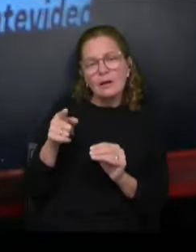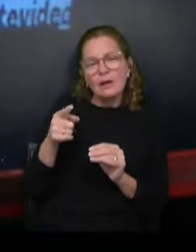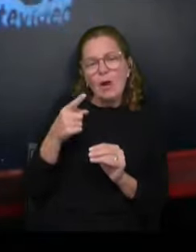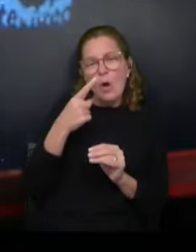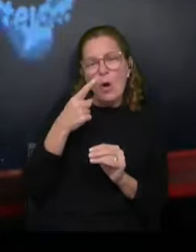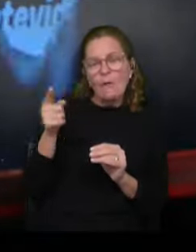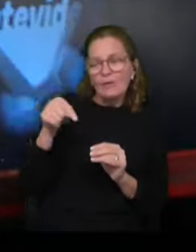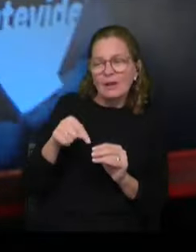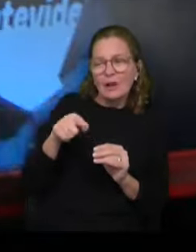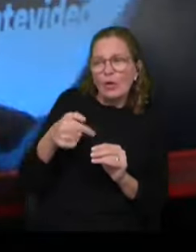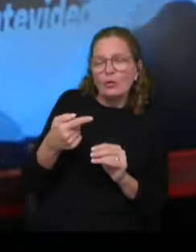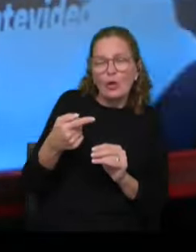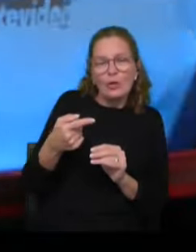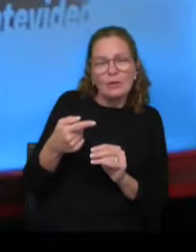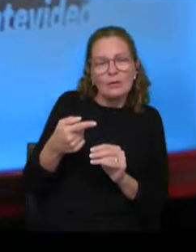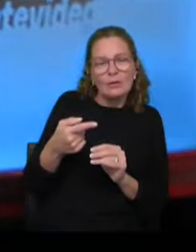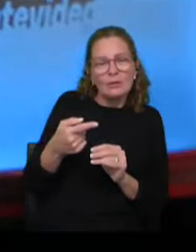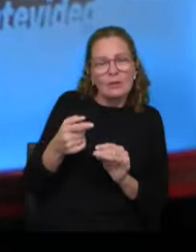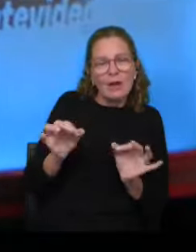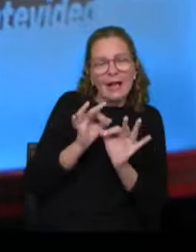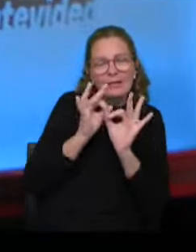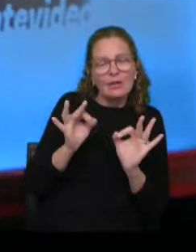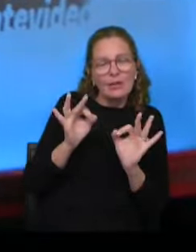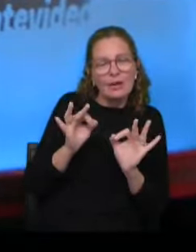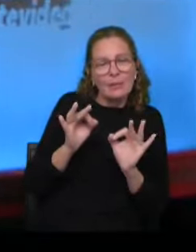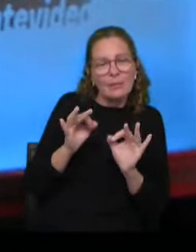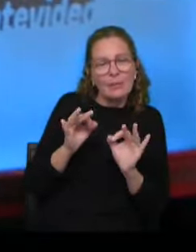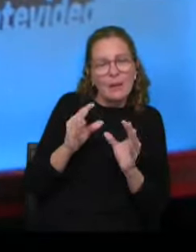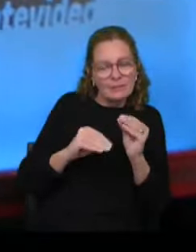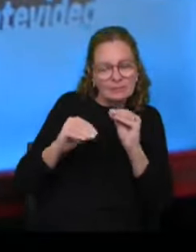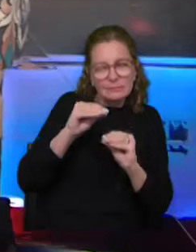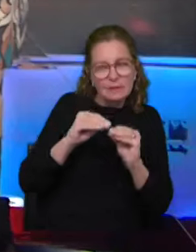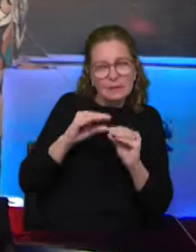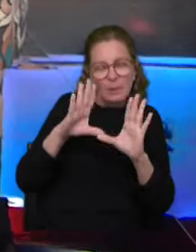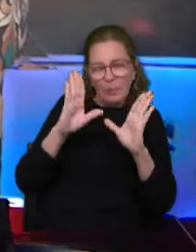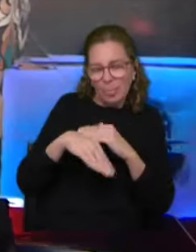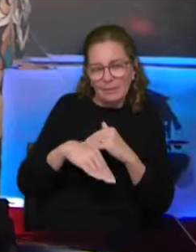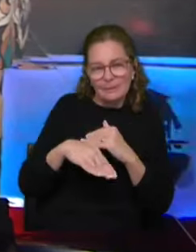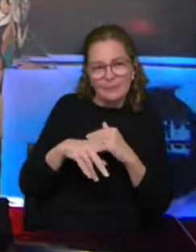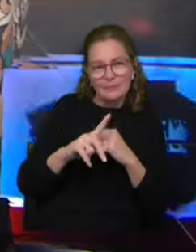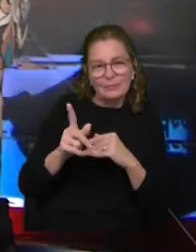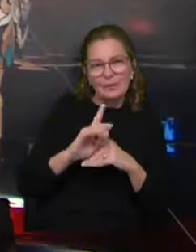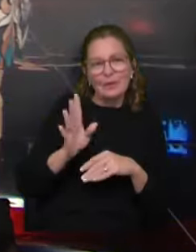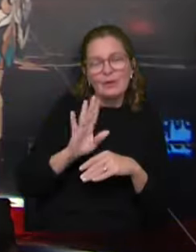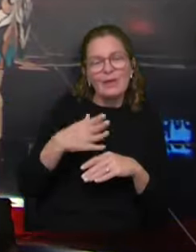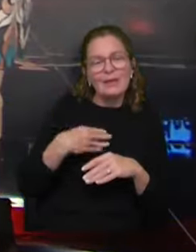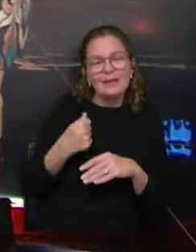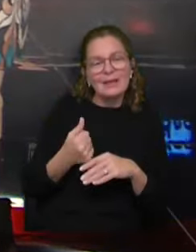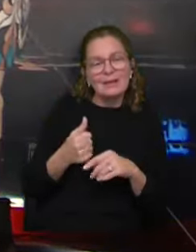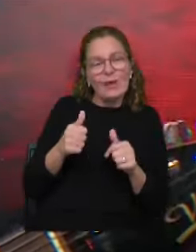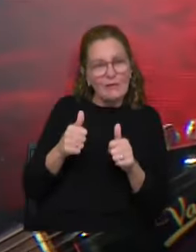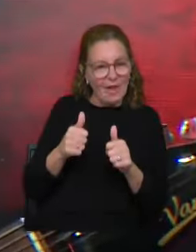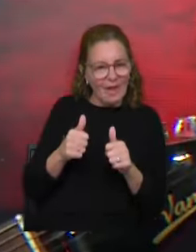eso y vos venís como con canciones de repente más armadas y te las destruye? No, siento que reba, o